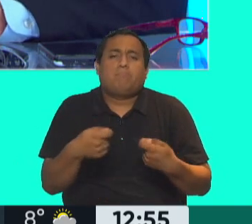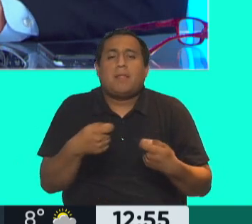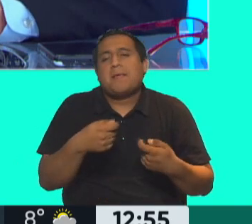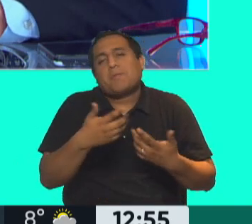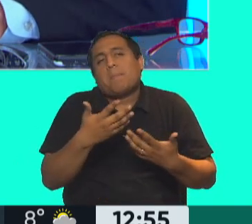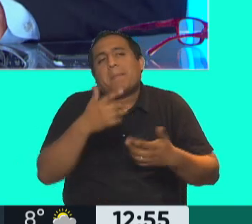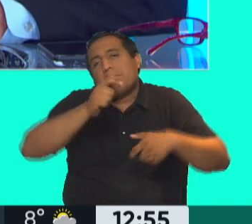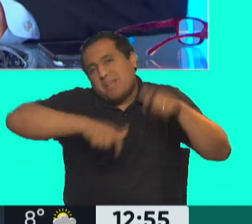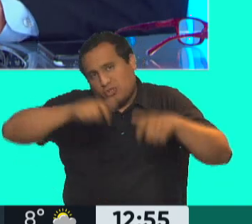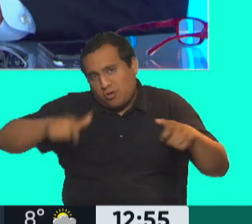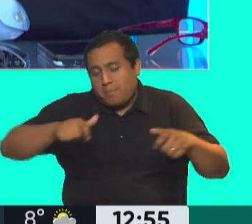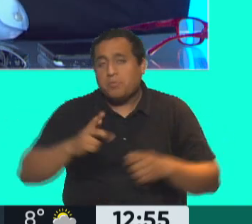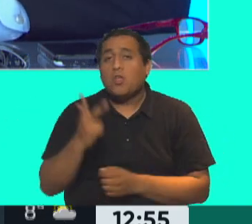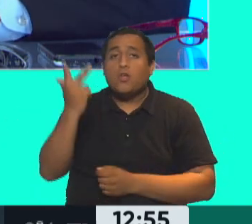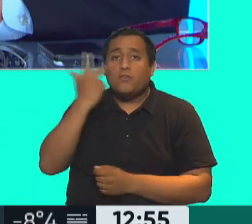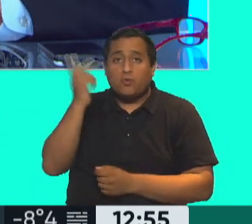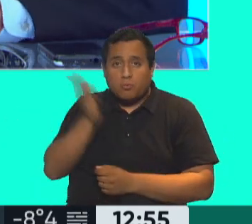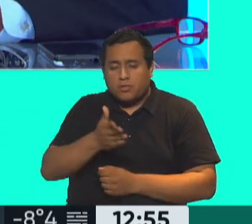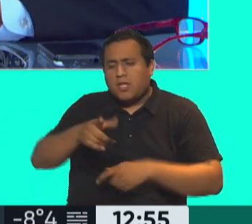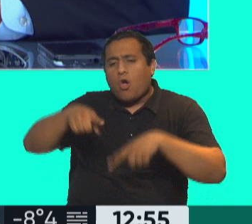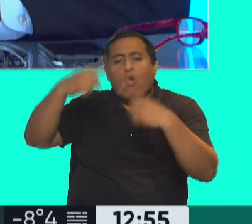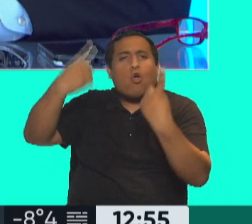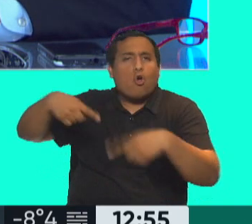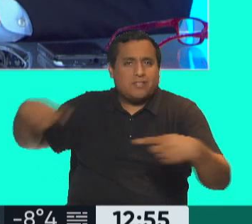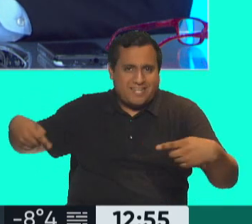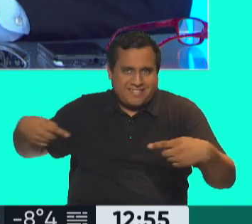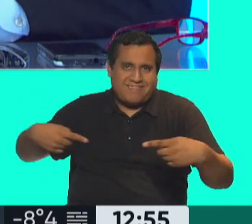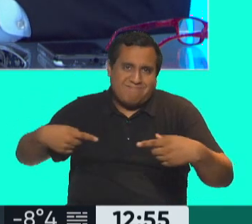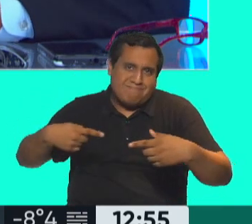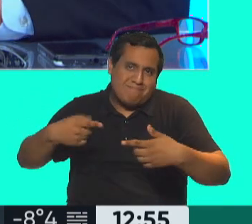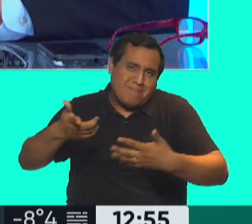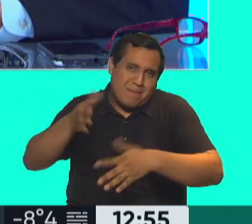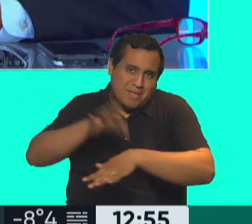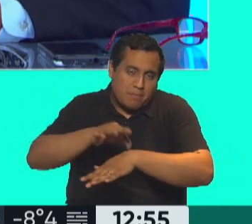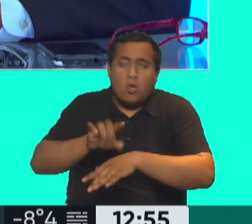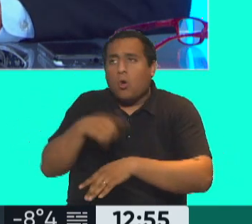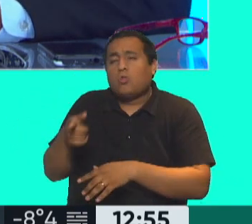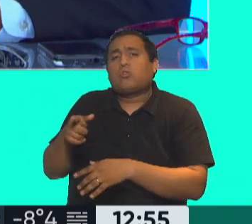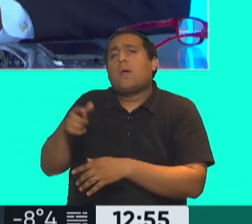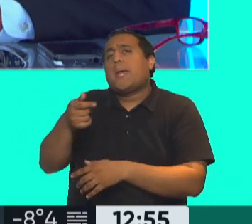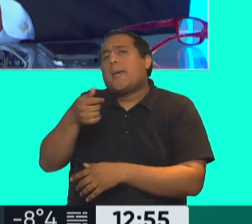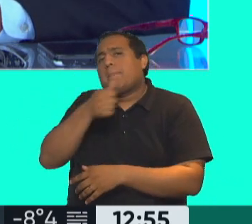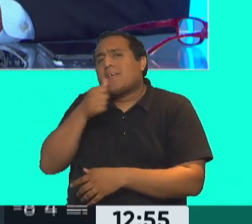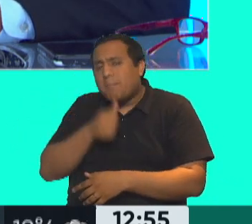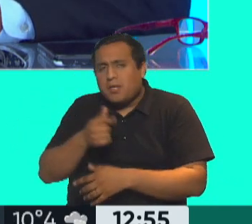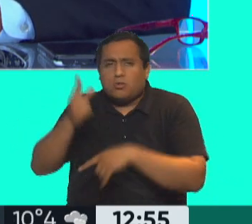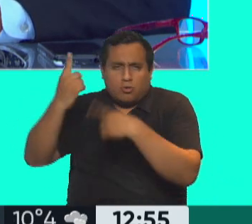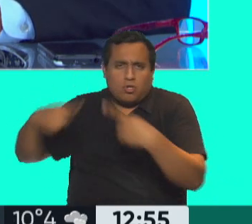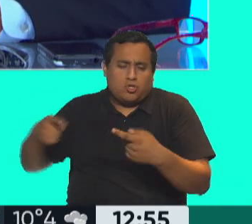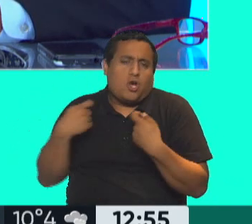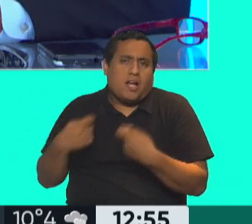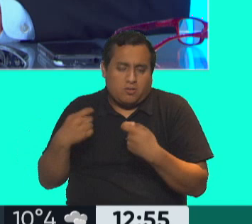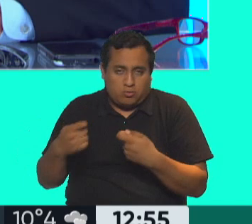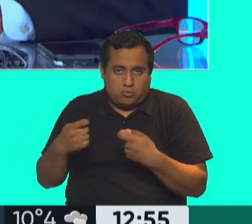humanos, 18% insumos médicos, después está medicamento y otros gastos, es decir, ahí tenés los